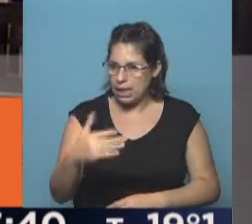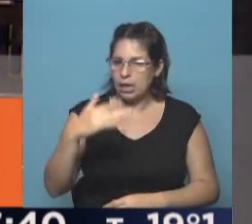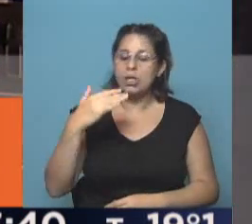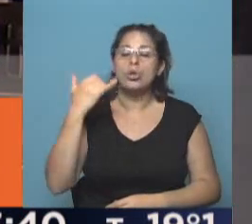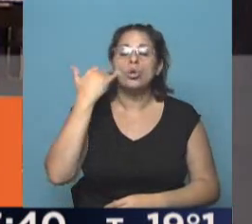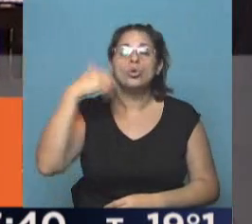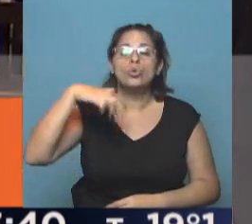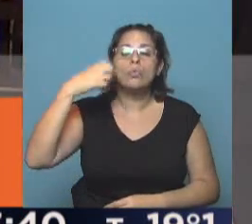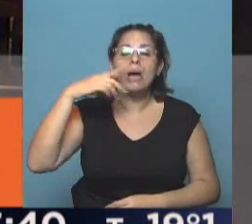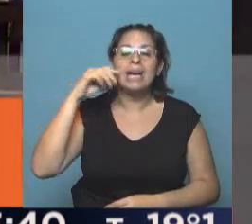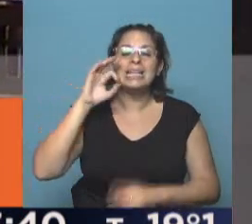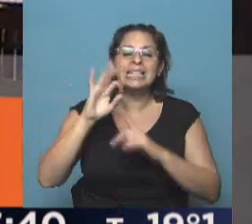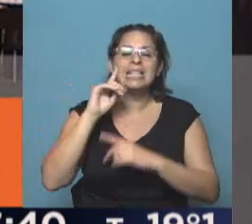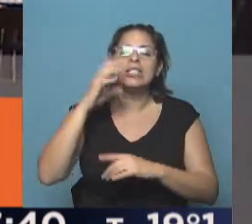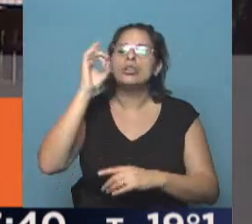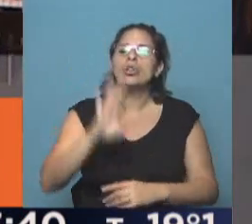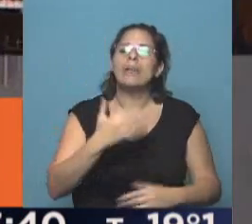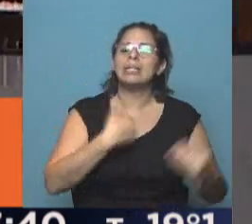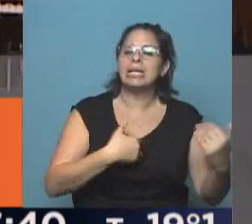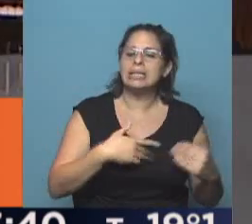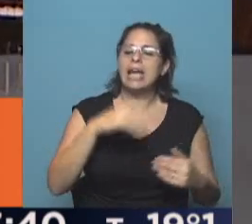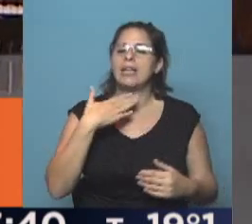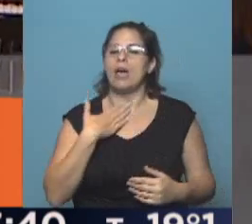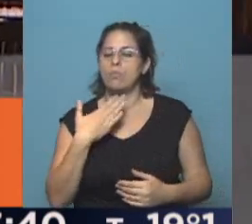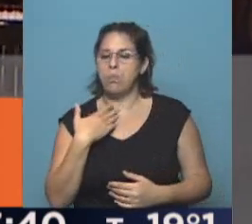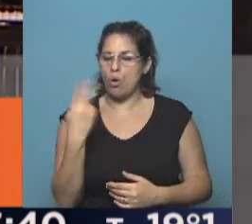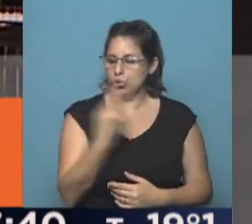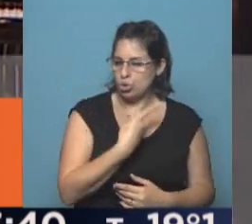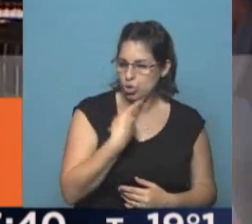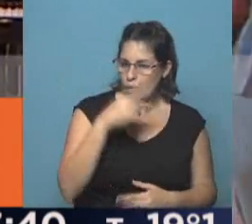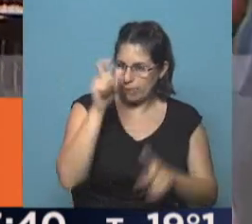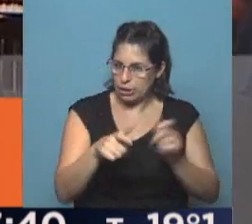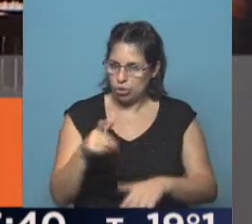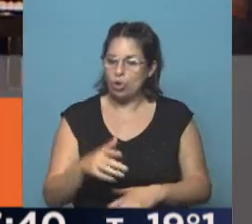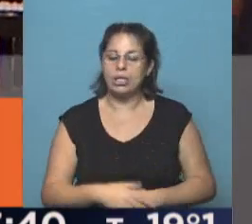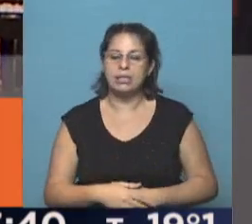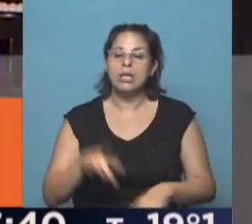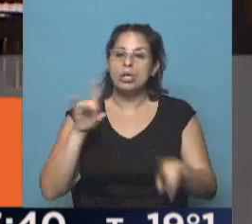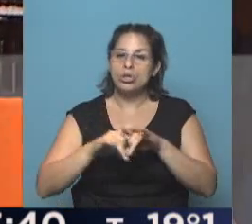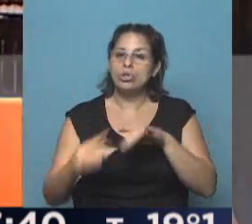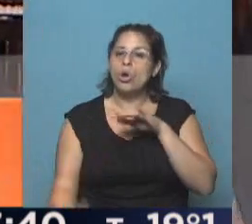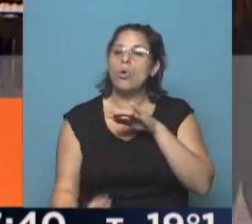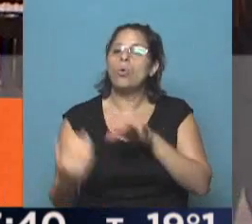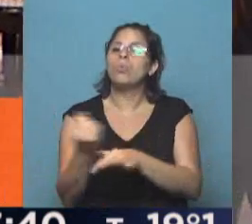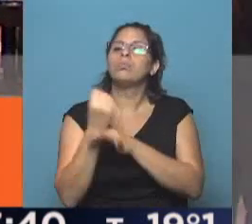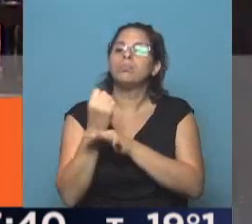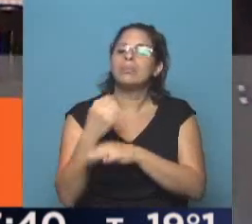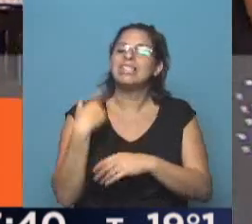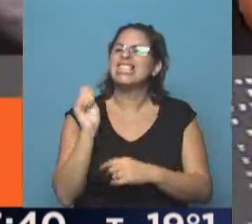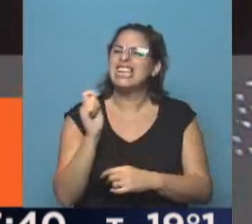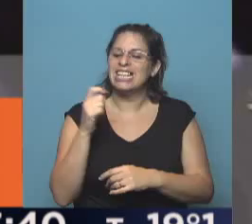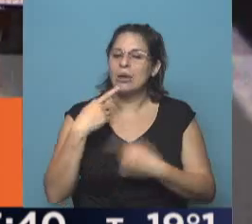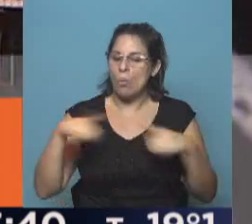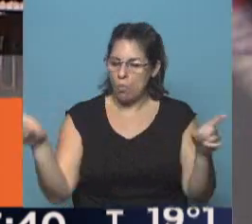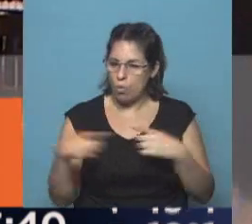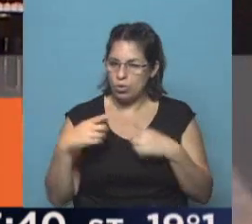Falú, es decir, guitarra y voz nada más. Ahí la estrella del espectáculo, por supuesto, va a ser el repertorio, ¿no? O